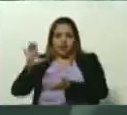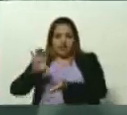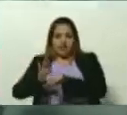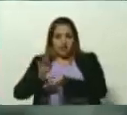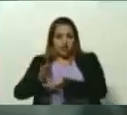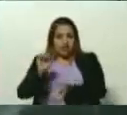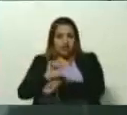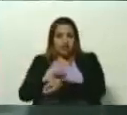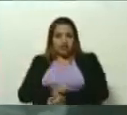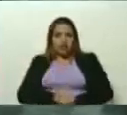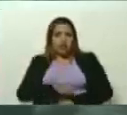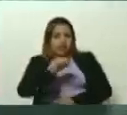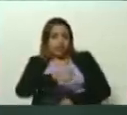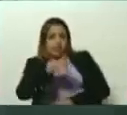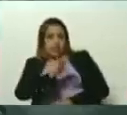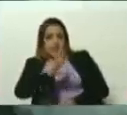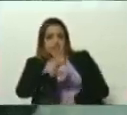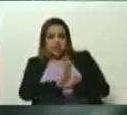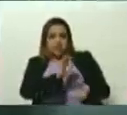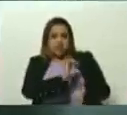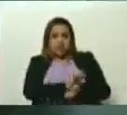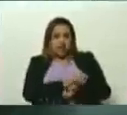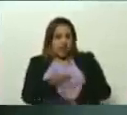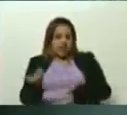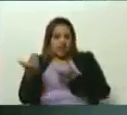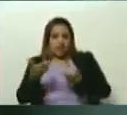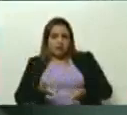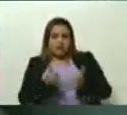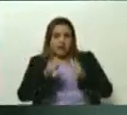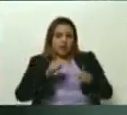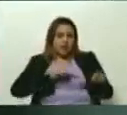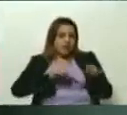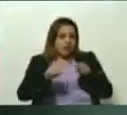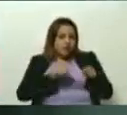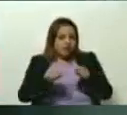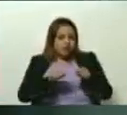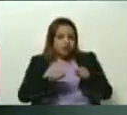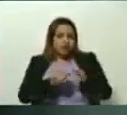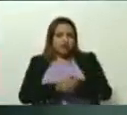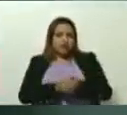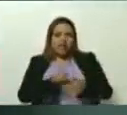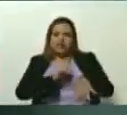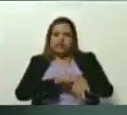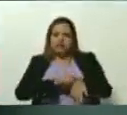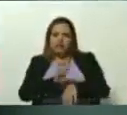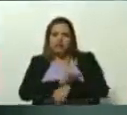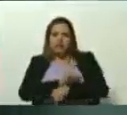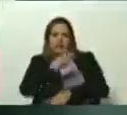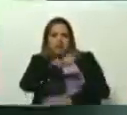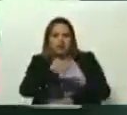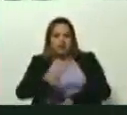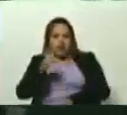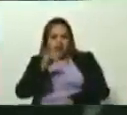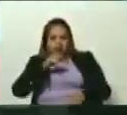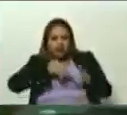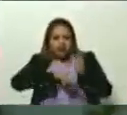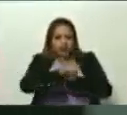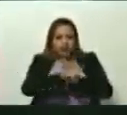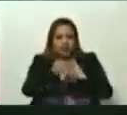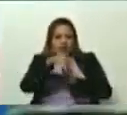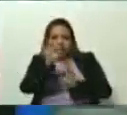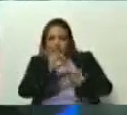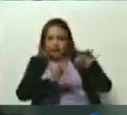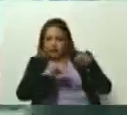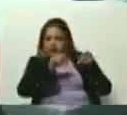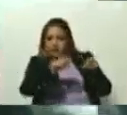penitenciarios. Sí, en los centros penitenciarios, lo que nos permite controlar en tiempo real, pues las personas cuando ingresan, hemos detectado desde